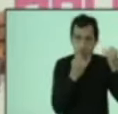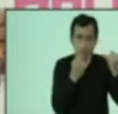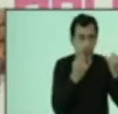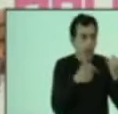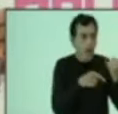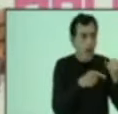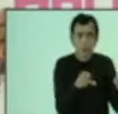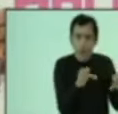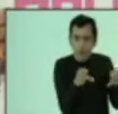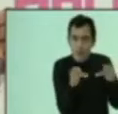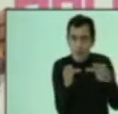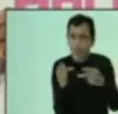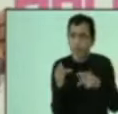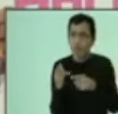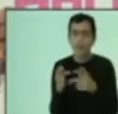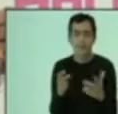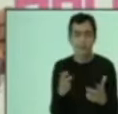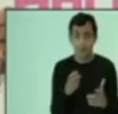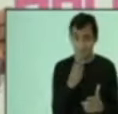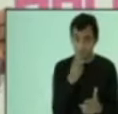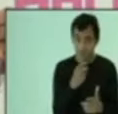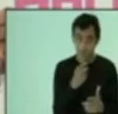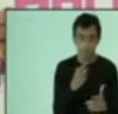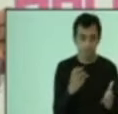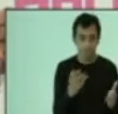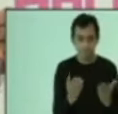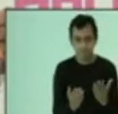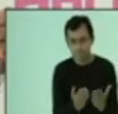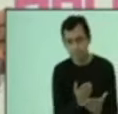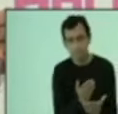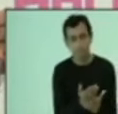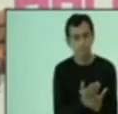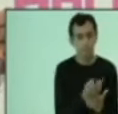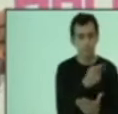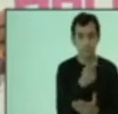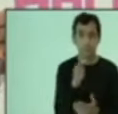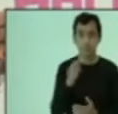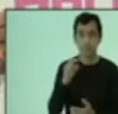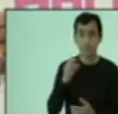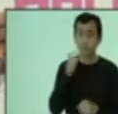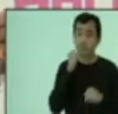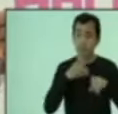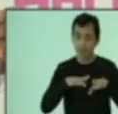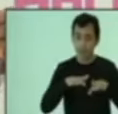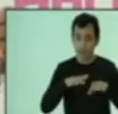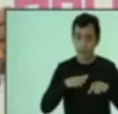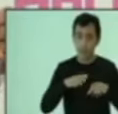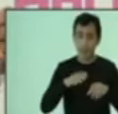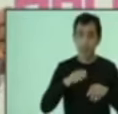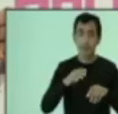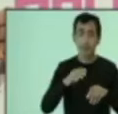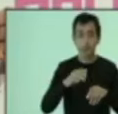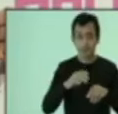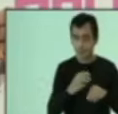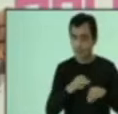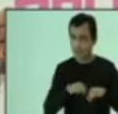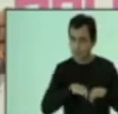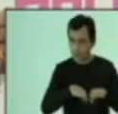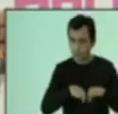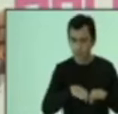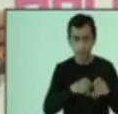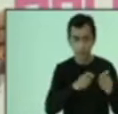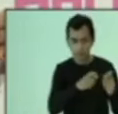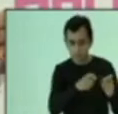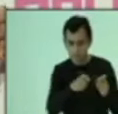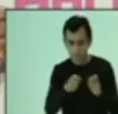ello, promoveré a través de la Secretaría Nacional de Empleo, el programa denominado Fomento al Autoempleo, que tiene